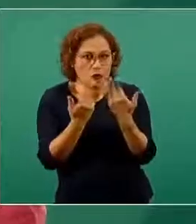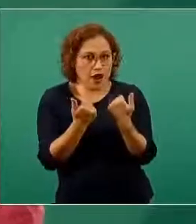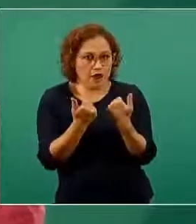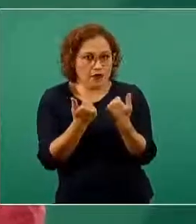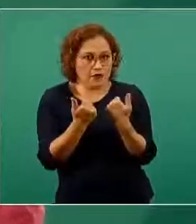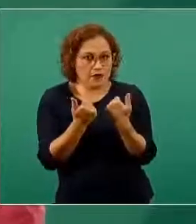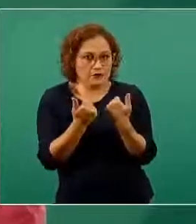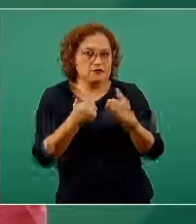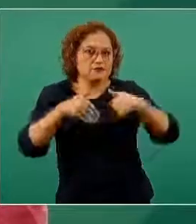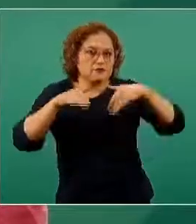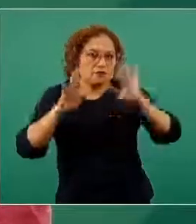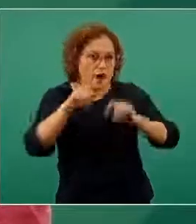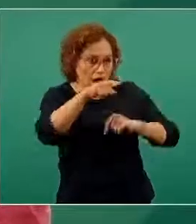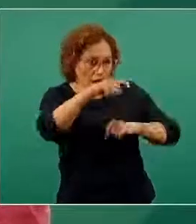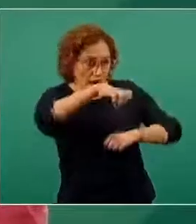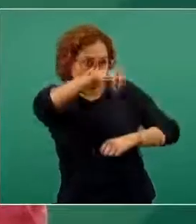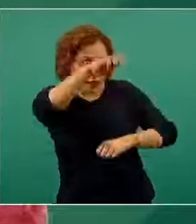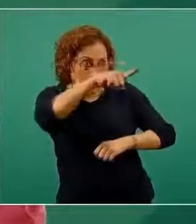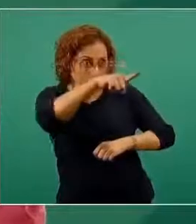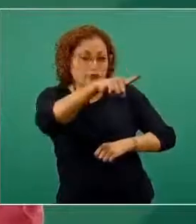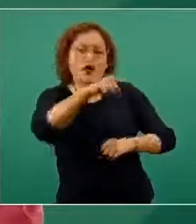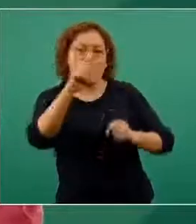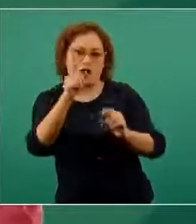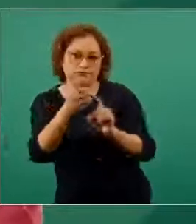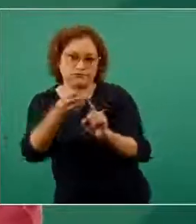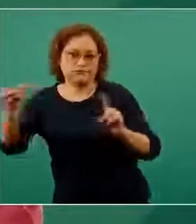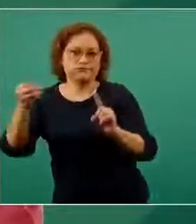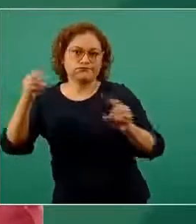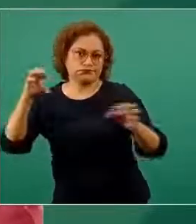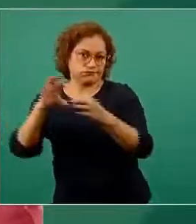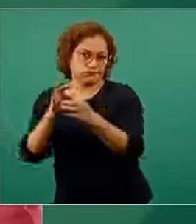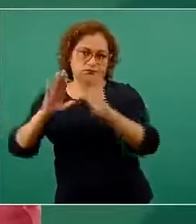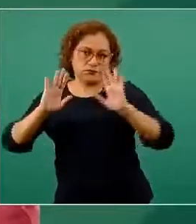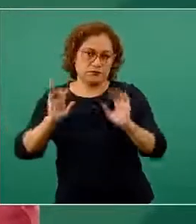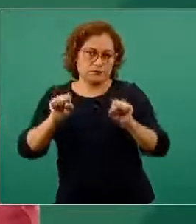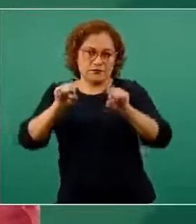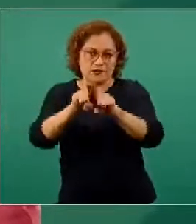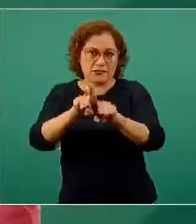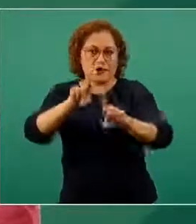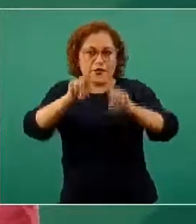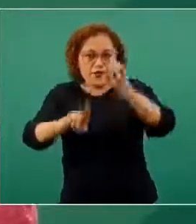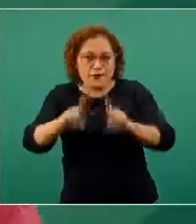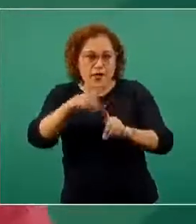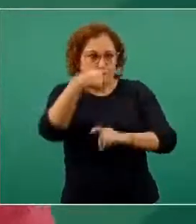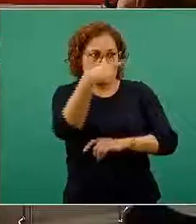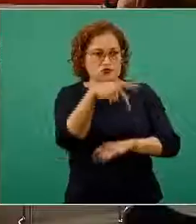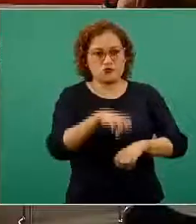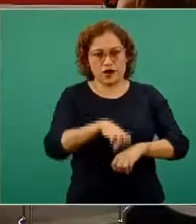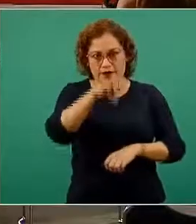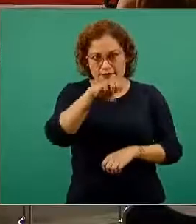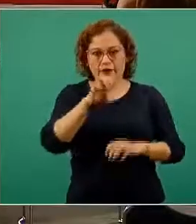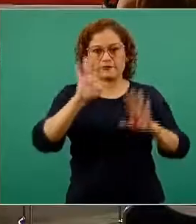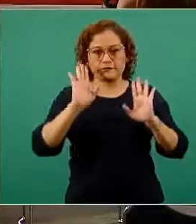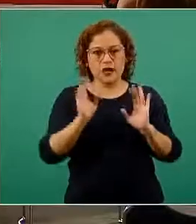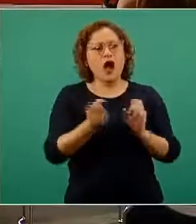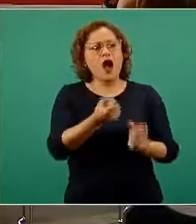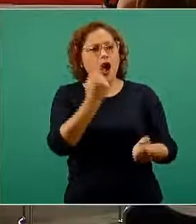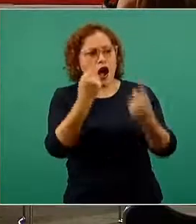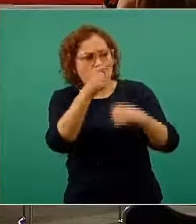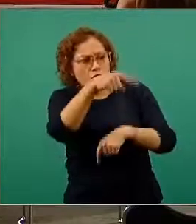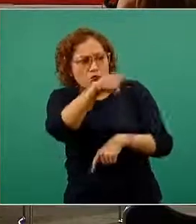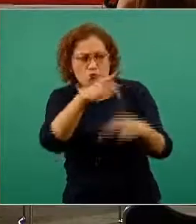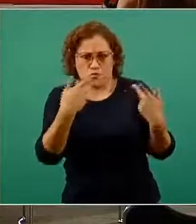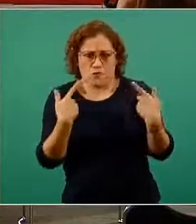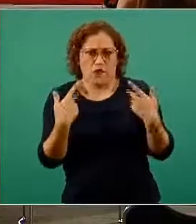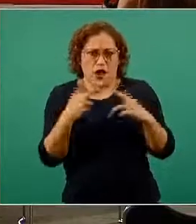Les tocará, de acuerdo a su edad, cuando llegue la categoría de edad correspondiente. Seguramente algunas ya han sido vacunadas por